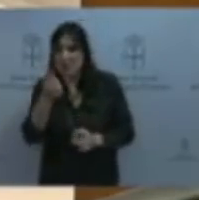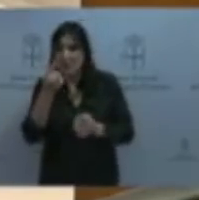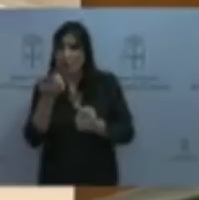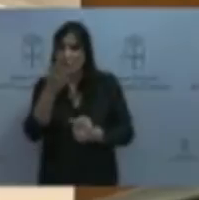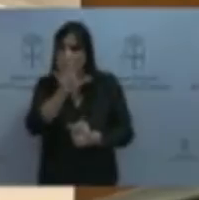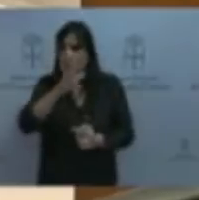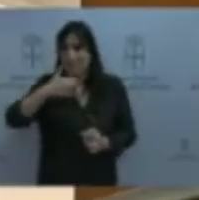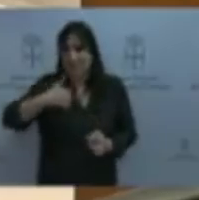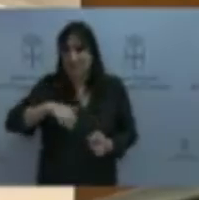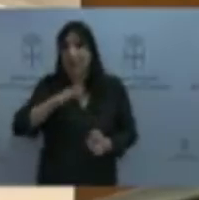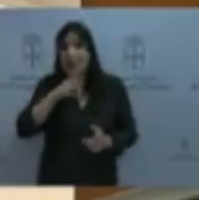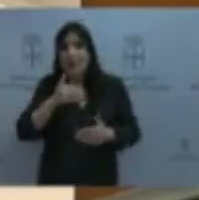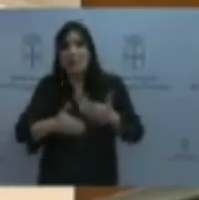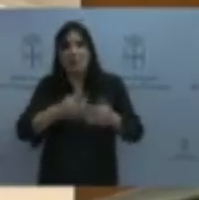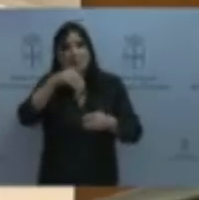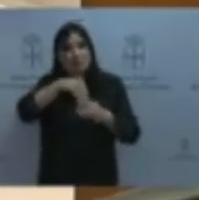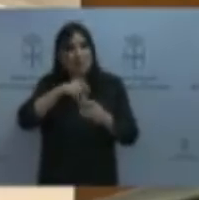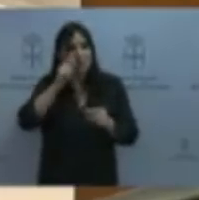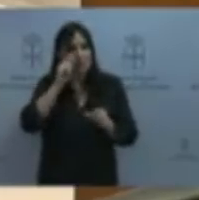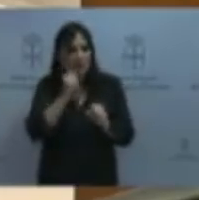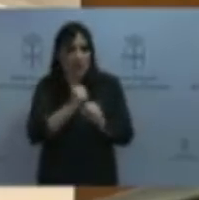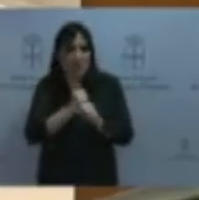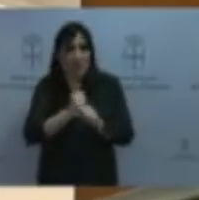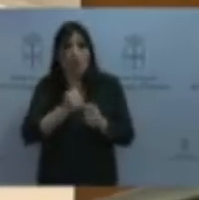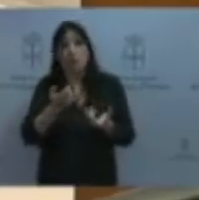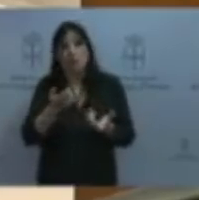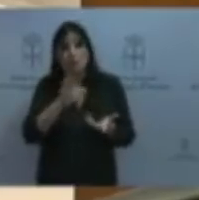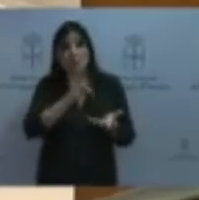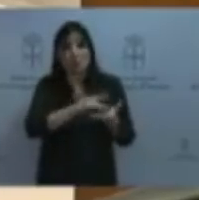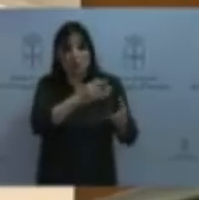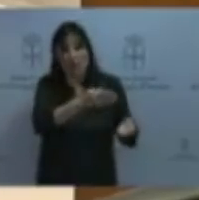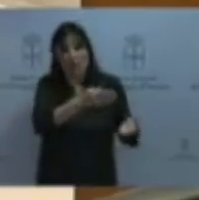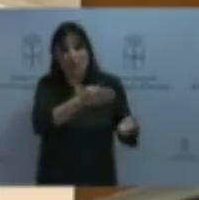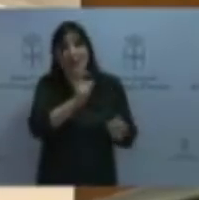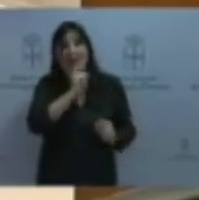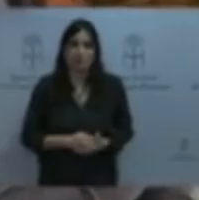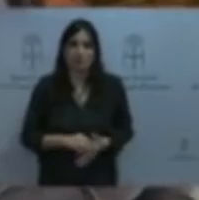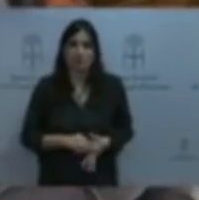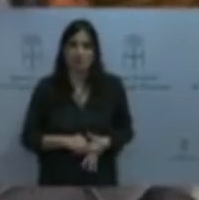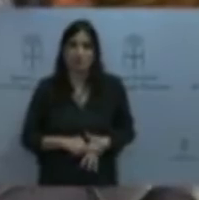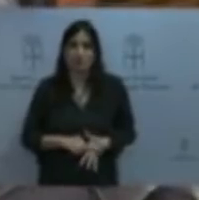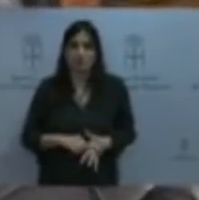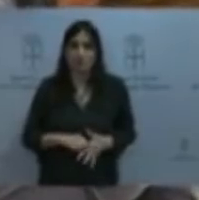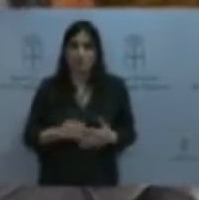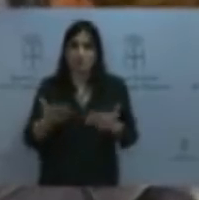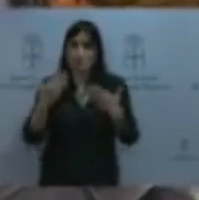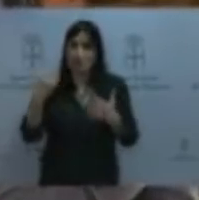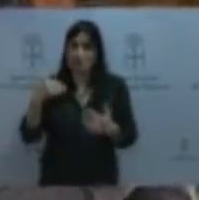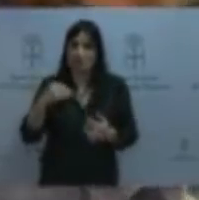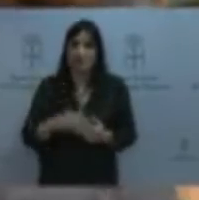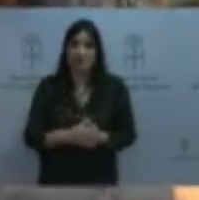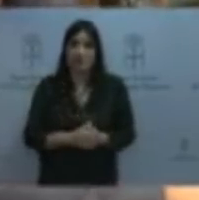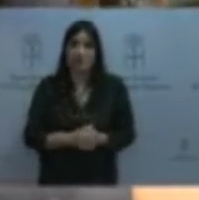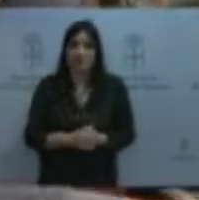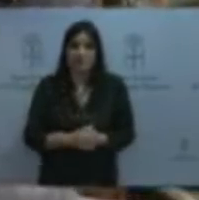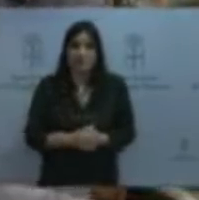tramitadas convenientemente una vez que se comuniquen las correspondientes, en su caso, actas de infracción. Consejero, la situación a la que se